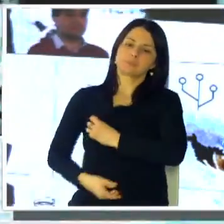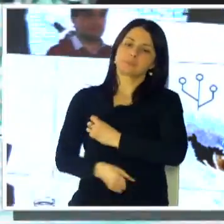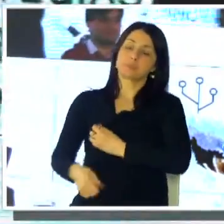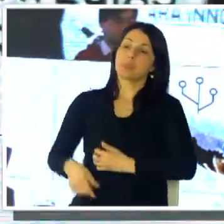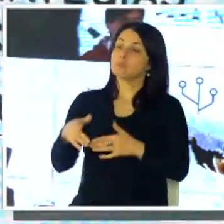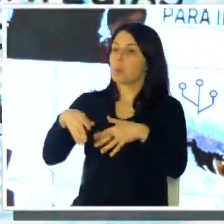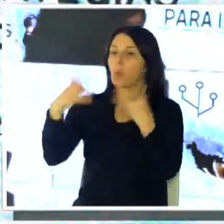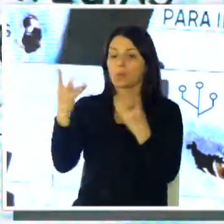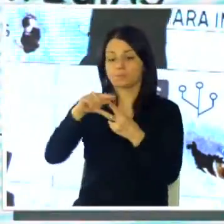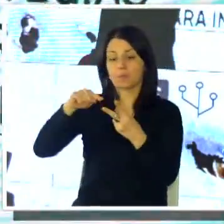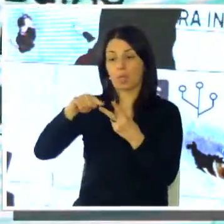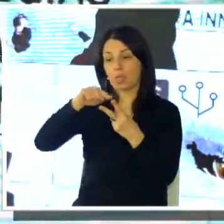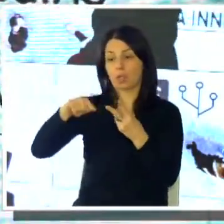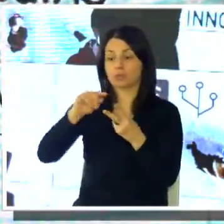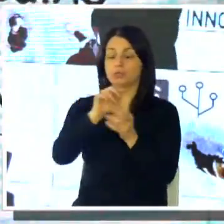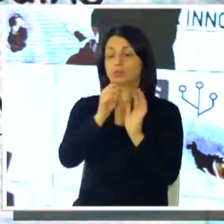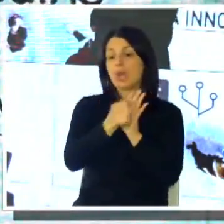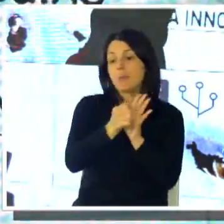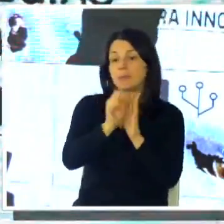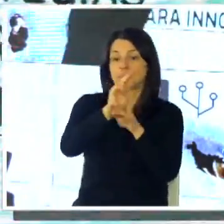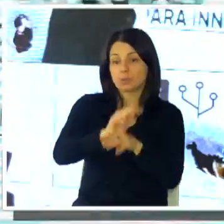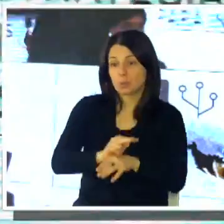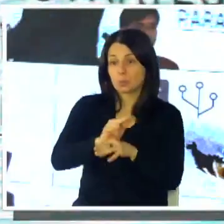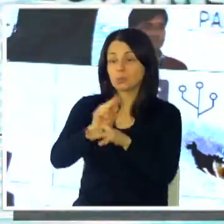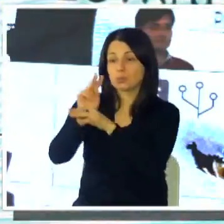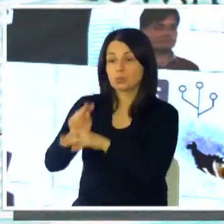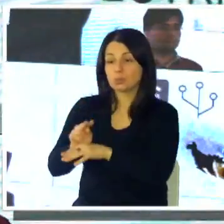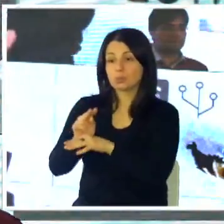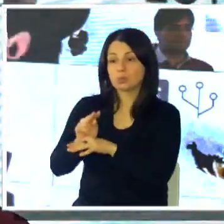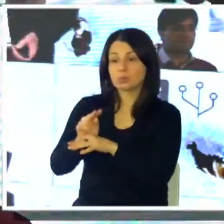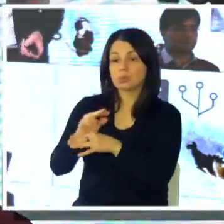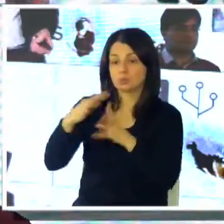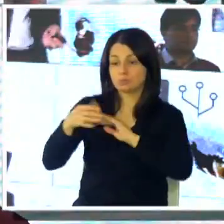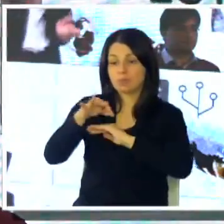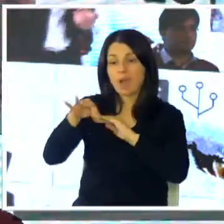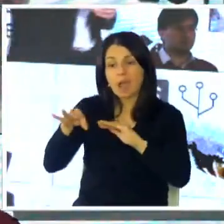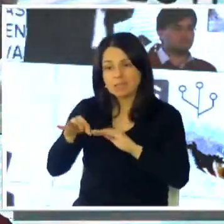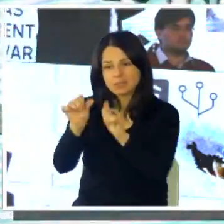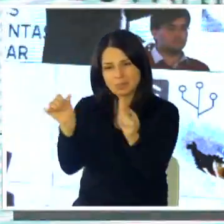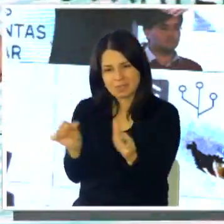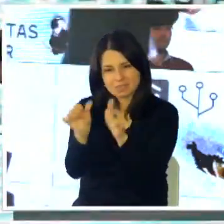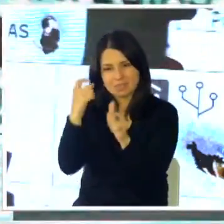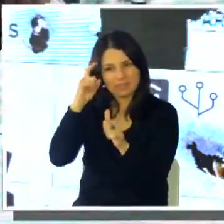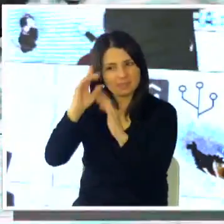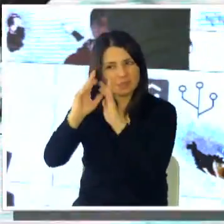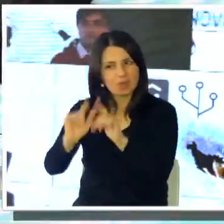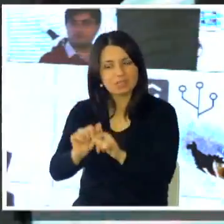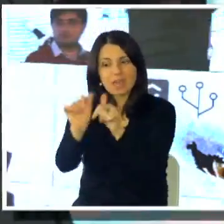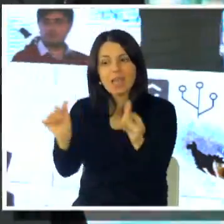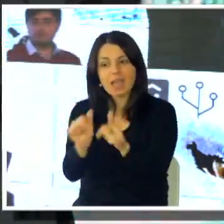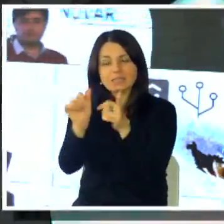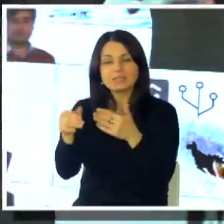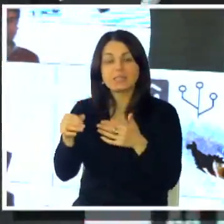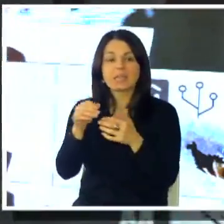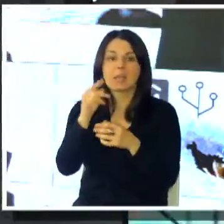Cuando cualquiera de estas 2 aplicaciones que estamos con estas arquitecturas las tenemos que de alguna forma hacer que soporten